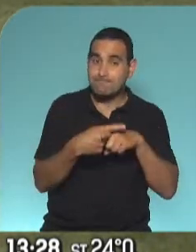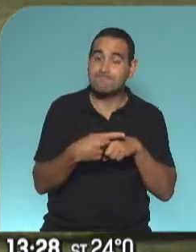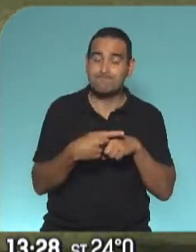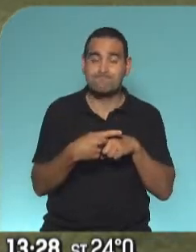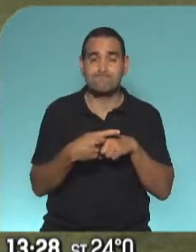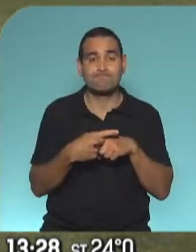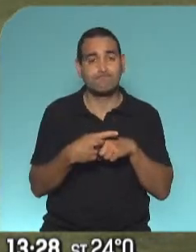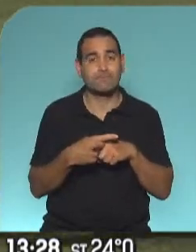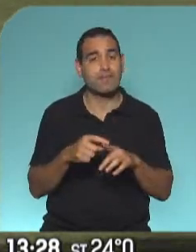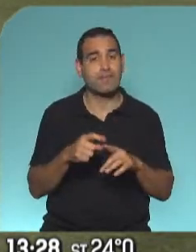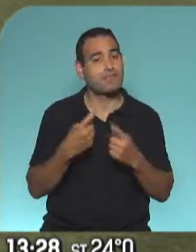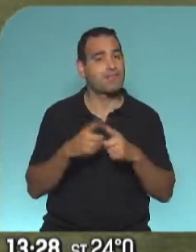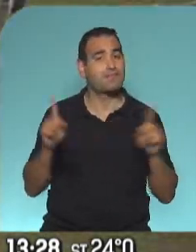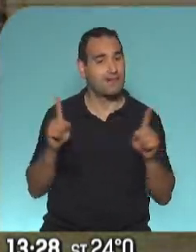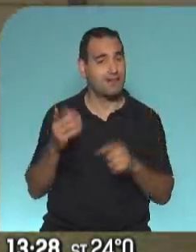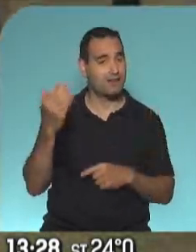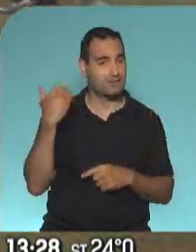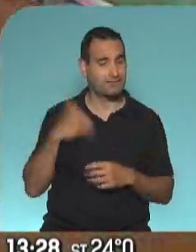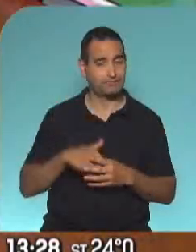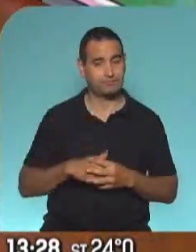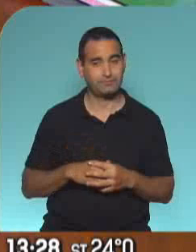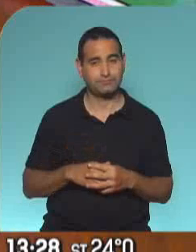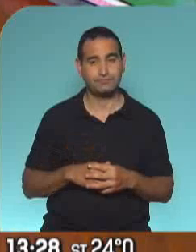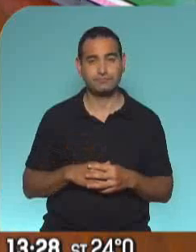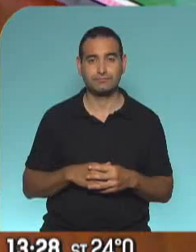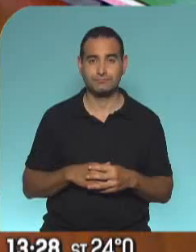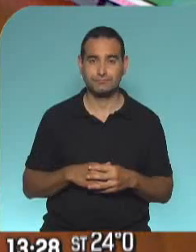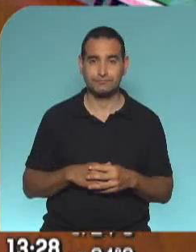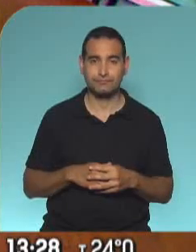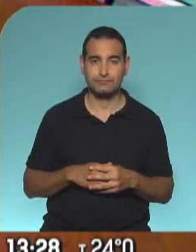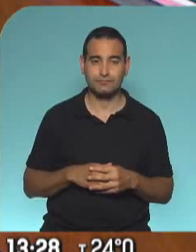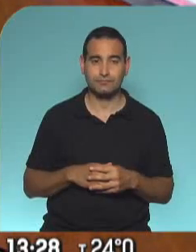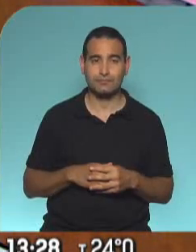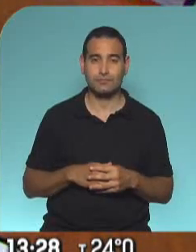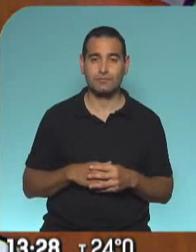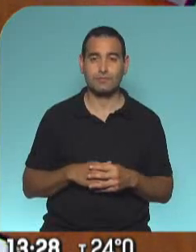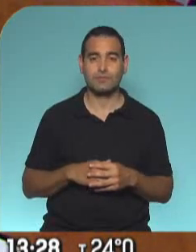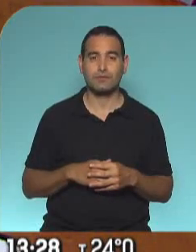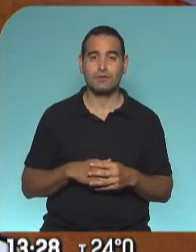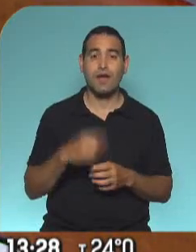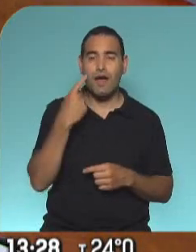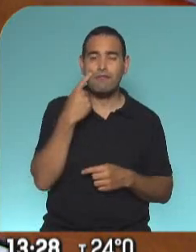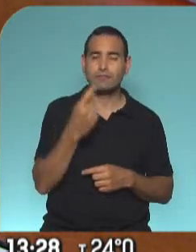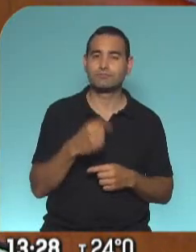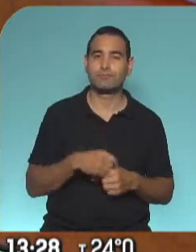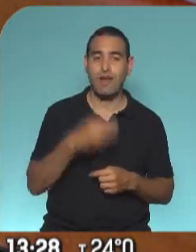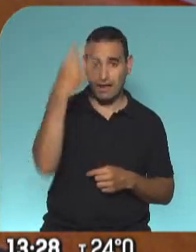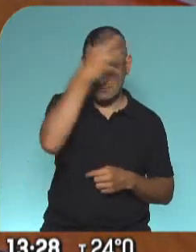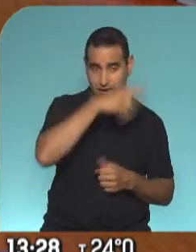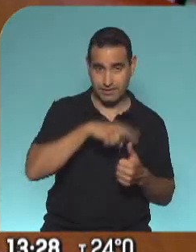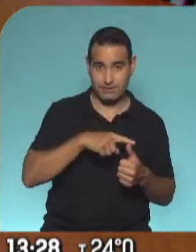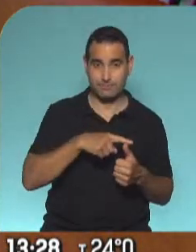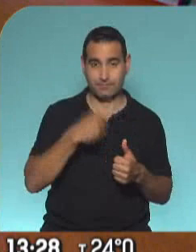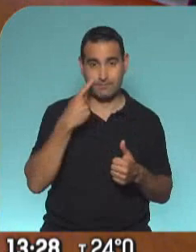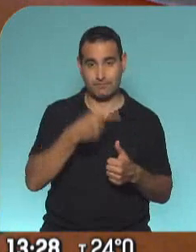bastante diferente al que enfrentamos en la Copa, ¿no? ¿Y tenés el 11 de Argentina para esta noche? Vamos a tratar. Mirá, Armani, acá